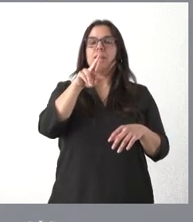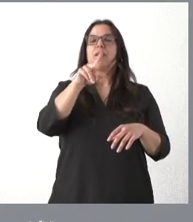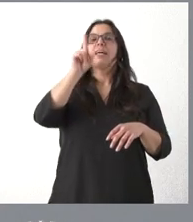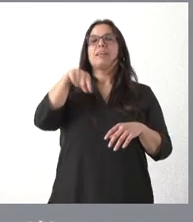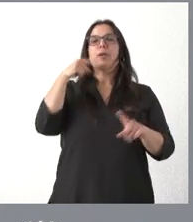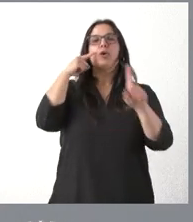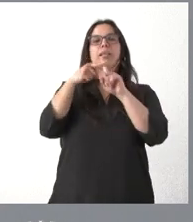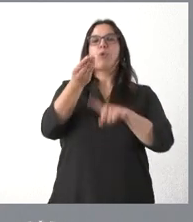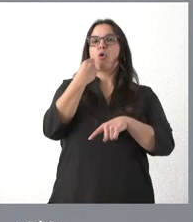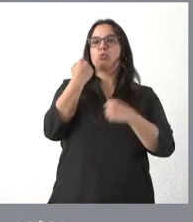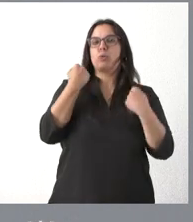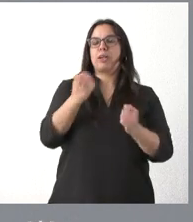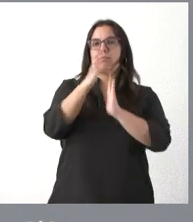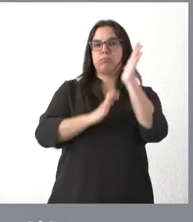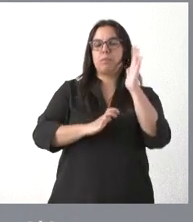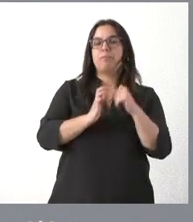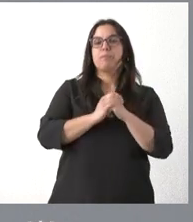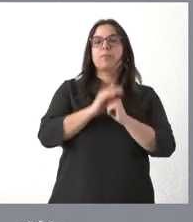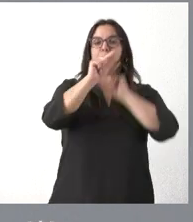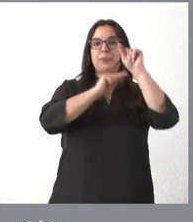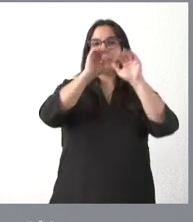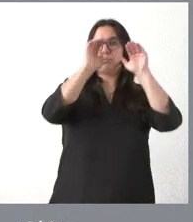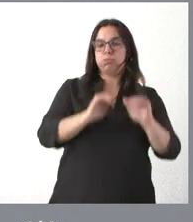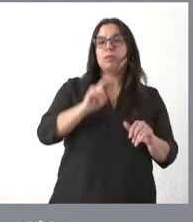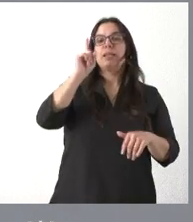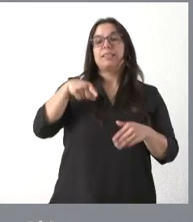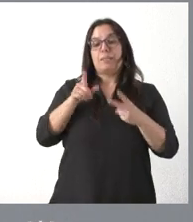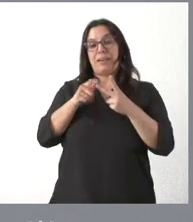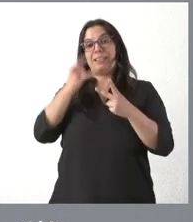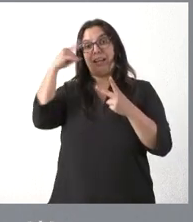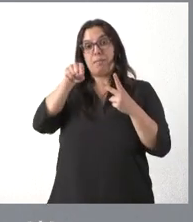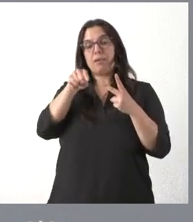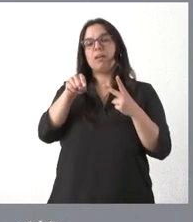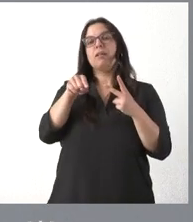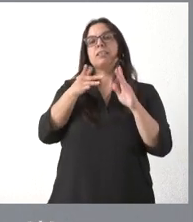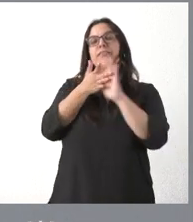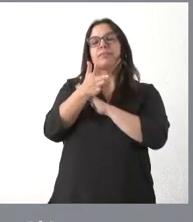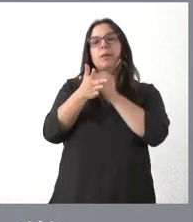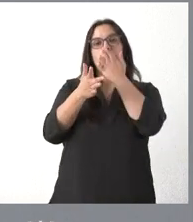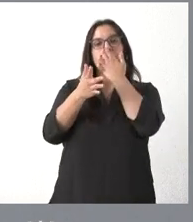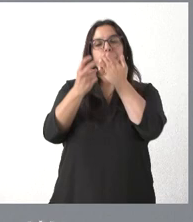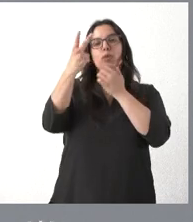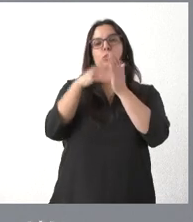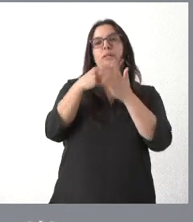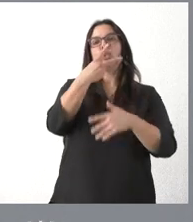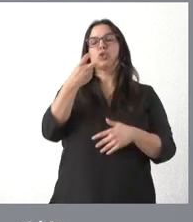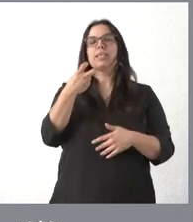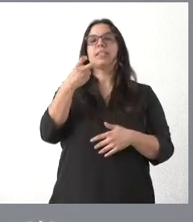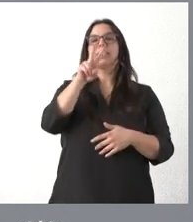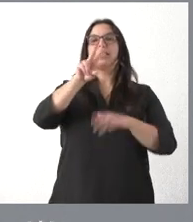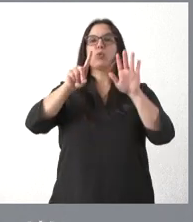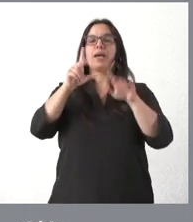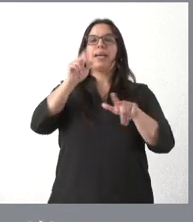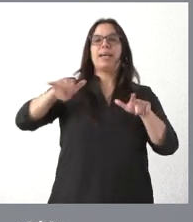el consumo energético las emisiones de CO2 y el canal de la malla en Salamanca estamos hablando de 2.231 hectáreas